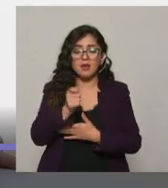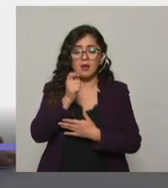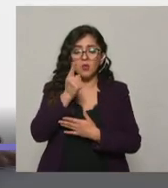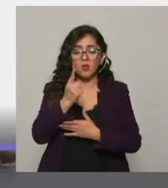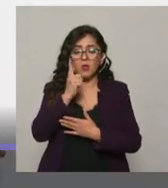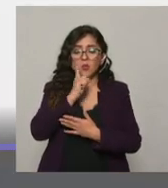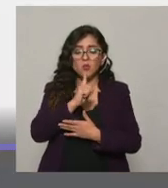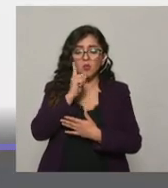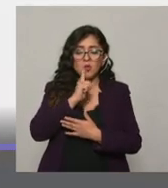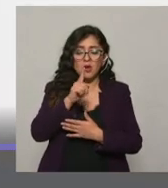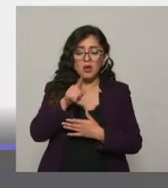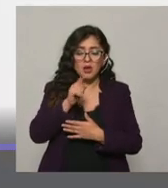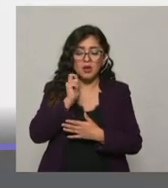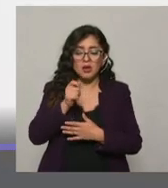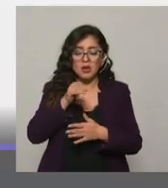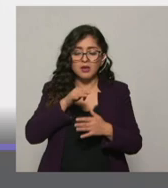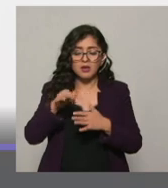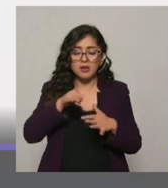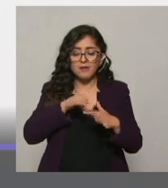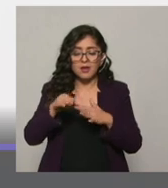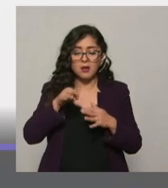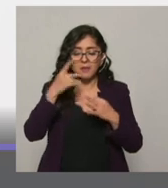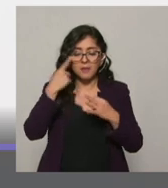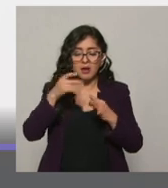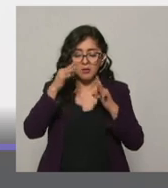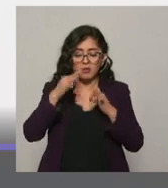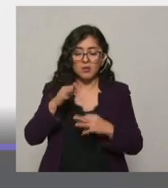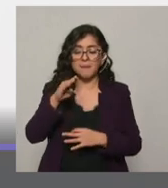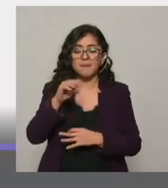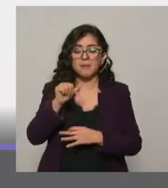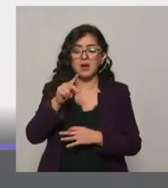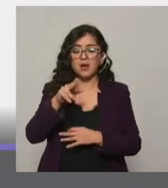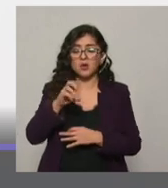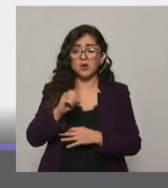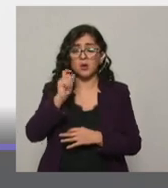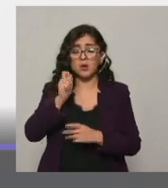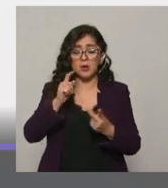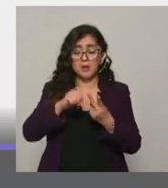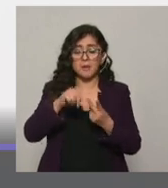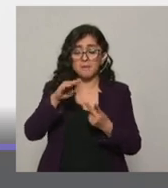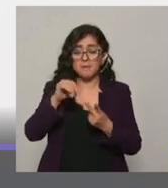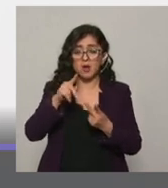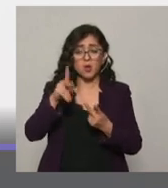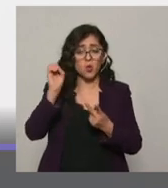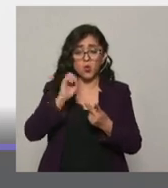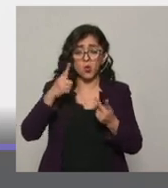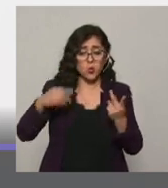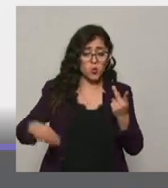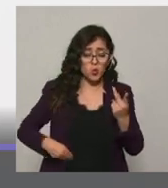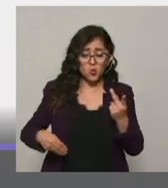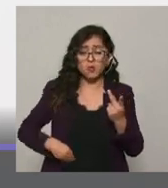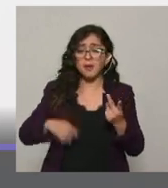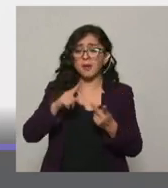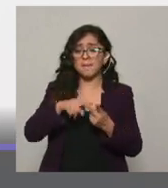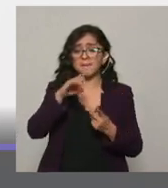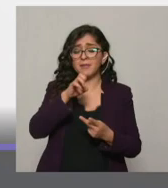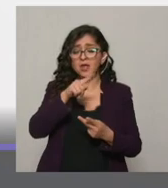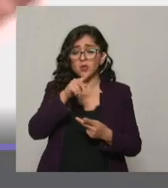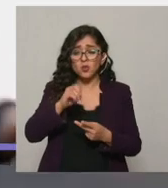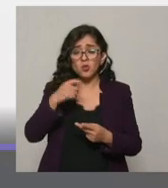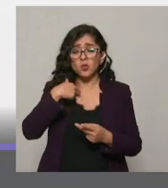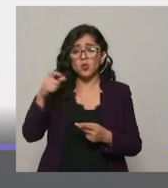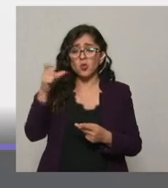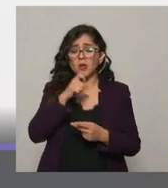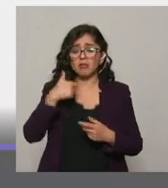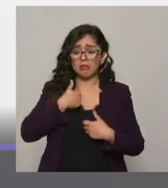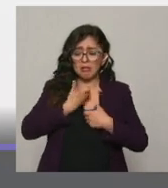la activista es la única que ha señalado a Mario, ¿Sí? y Mario es inocente, y Mario no sé qué, y el Me Too. Entonces yo en ese momento me